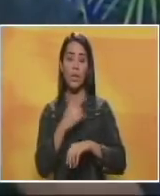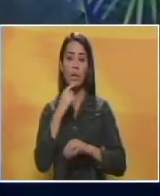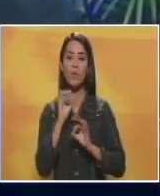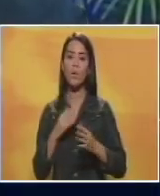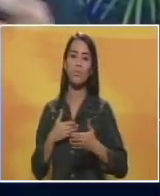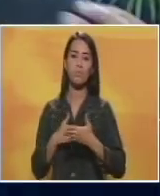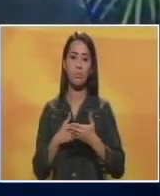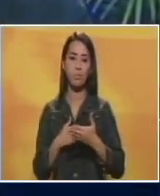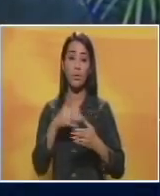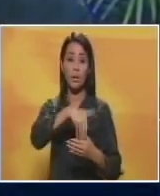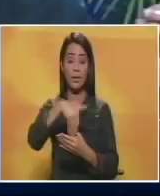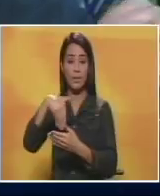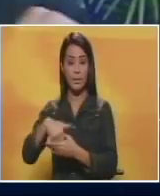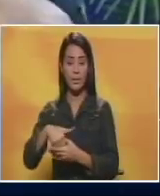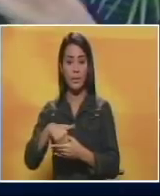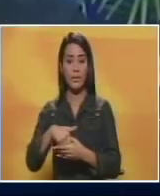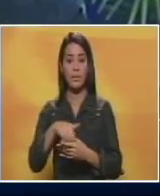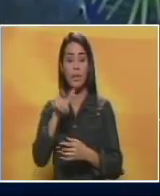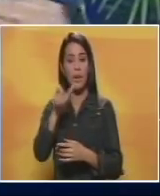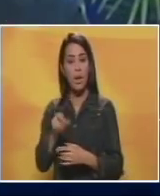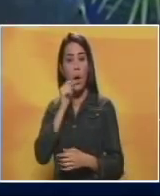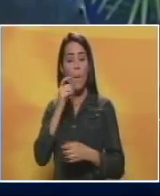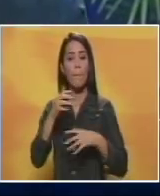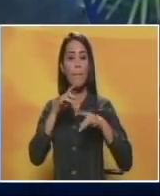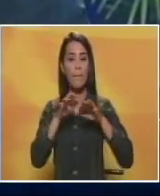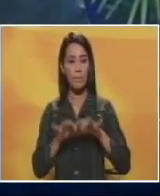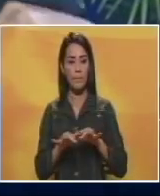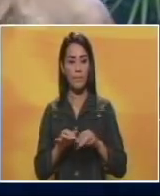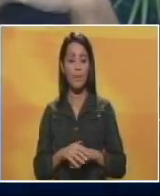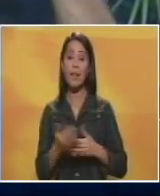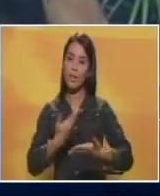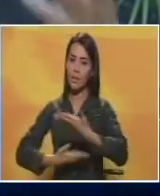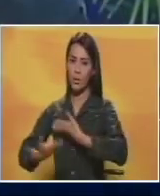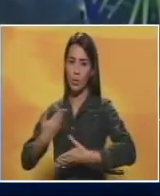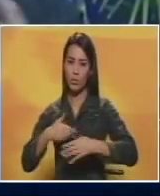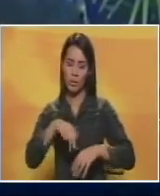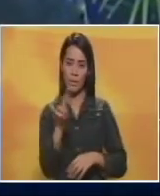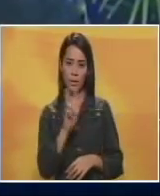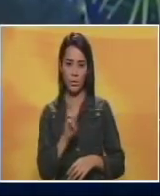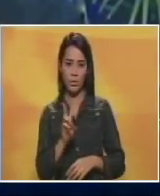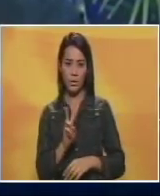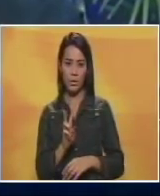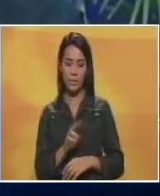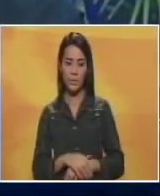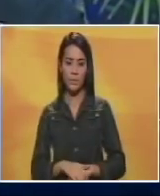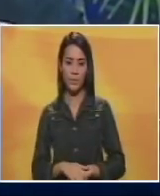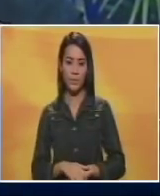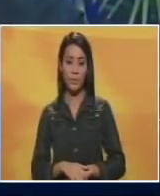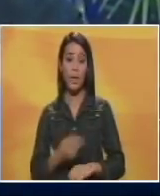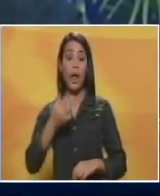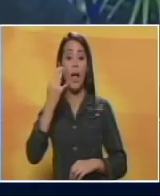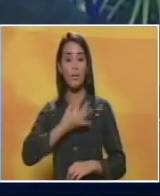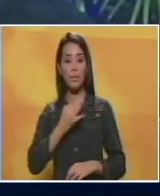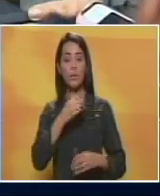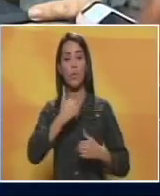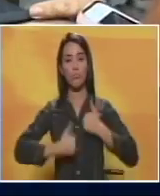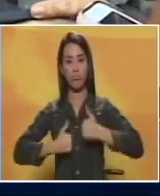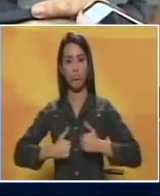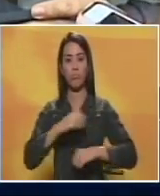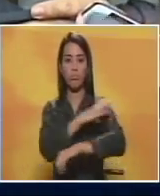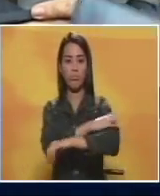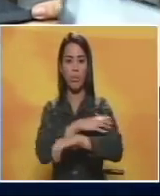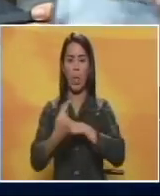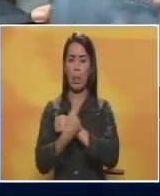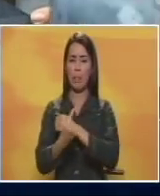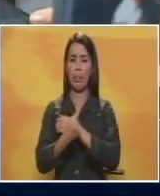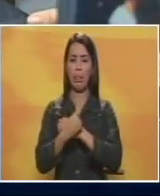boicot electoral por parte del ex encargado de negocios de Estados Unidos en Venezuela, Todd Robinson. Aseguró que los candidatos de oposición reciben